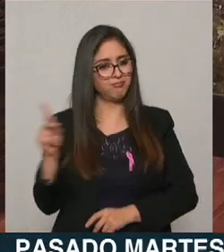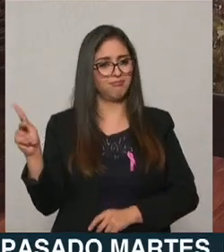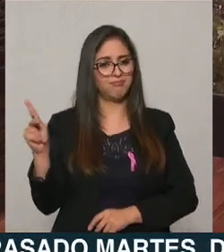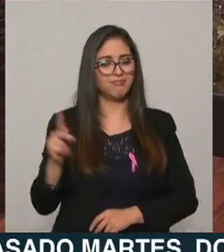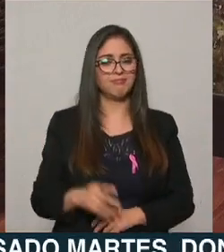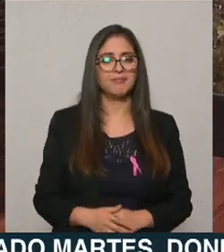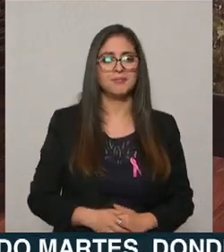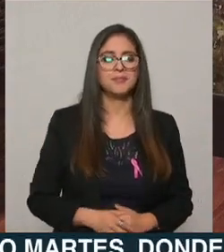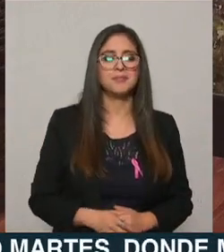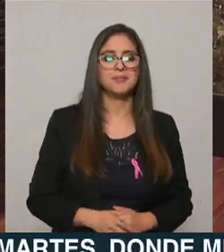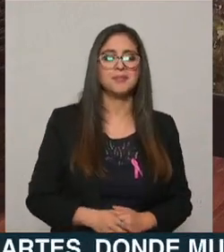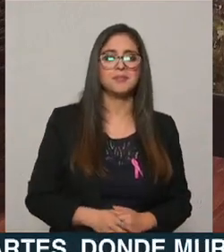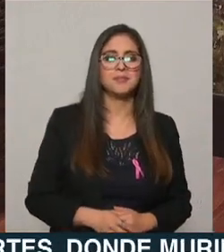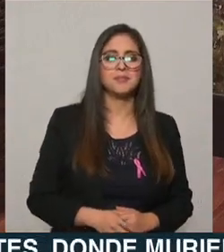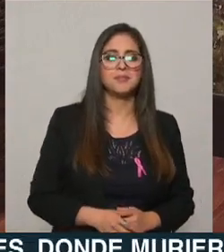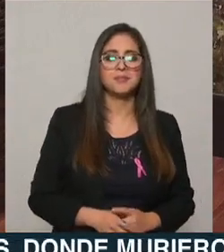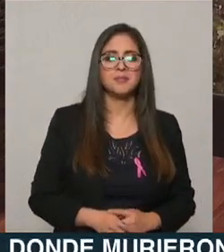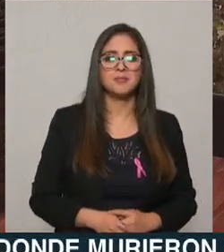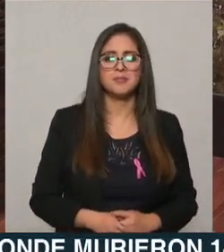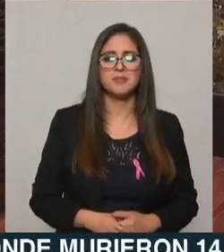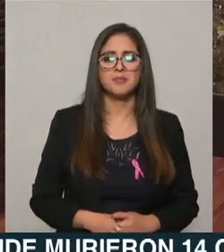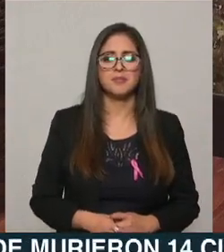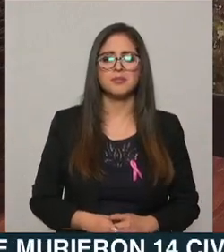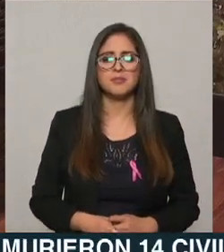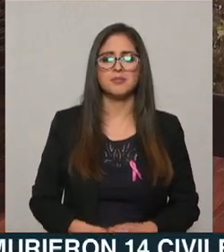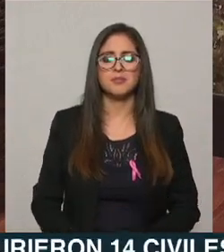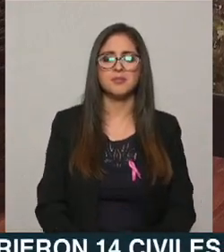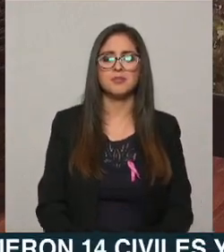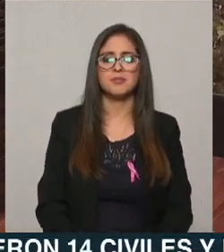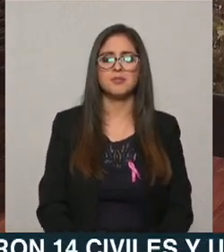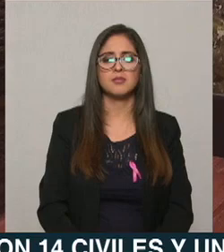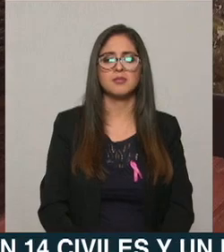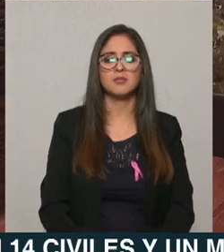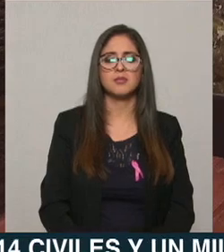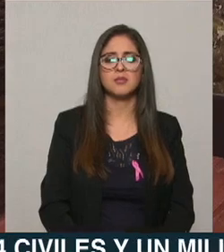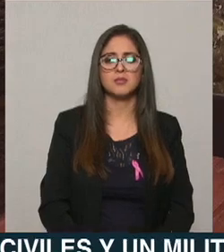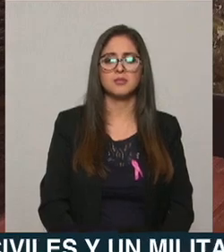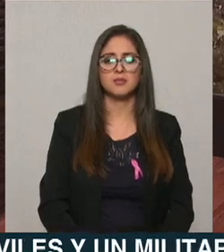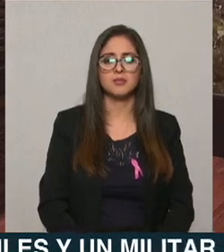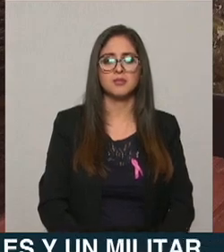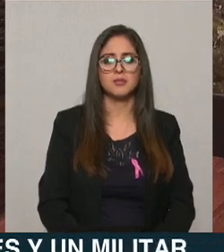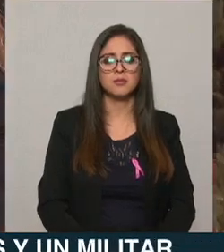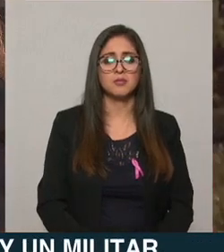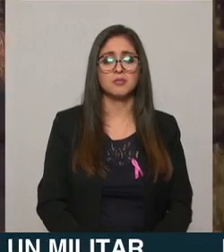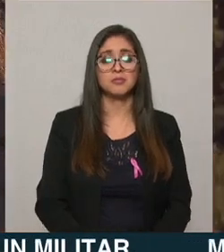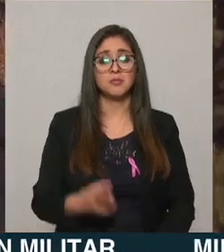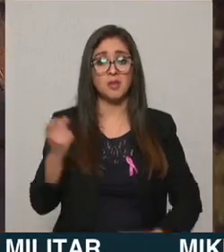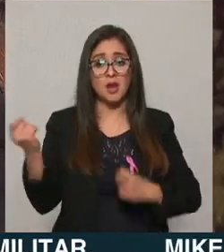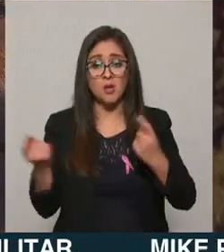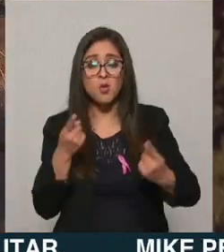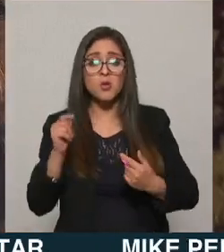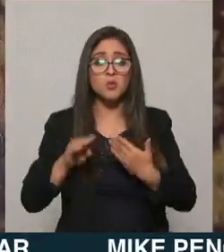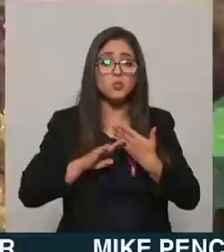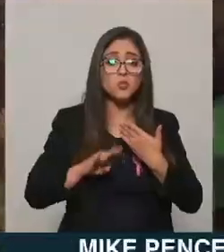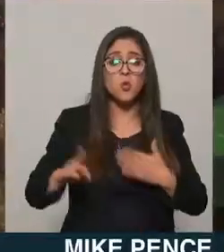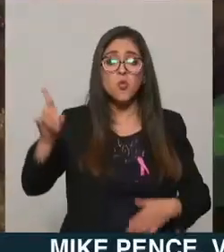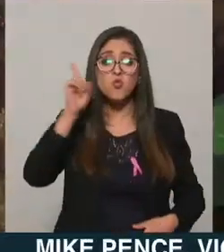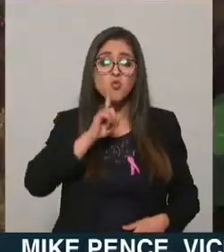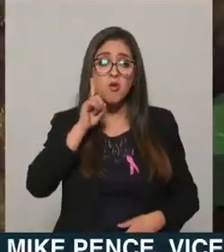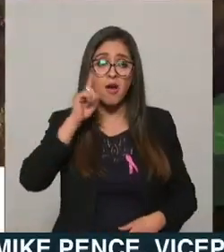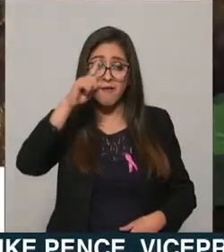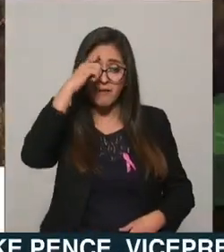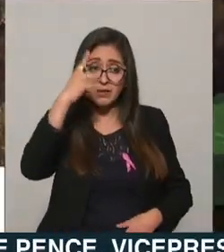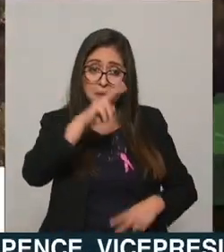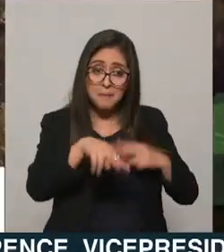Entonces como que también mucha gente pues dejó, pues las mujeres no iban tanto al cine, no estaba tan fácil. Creo